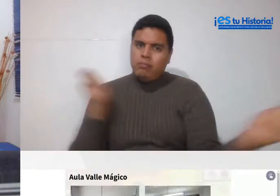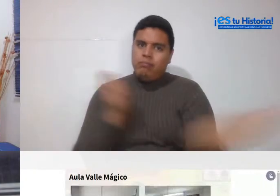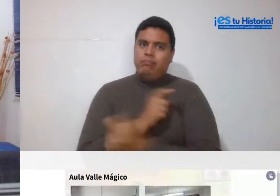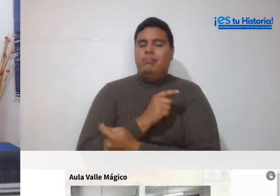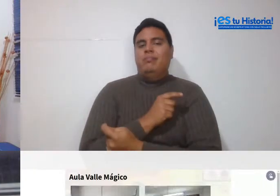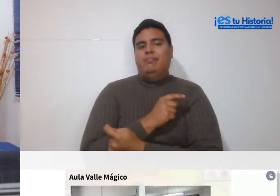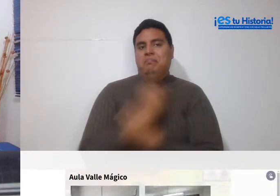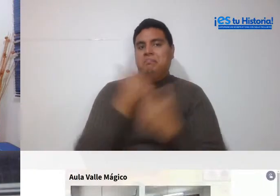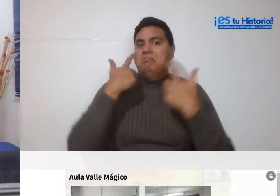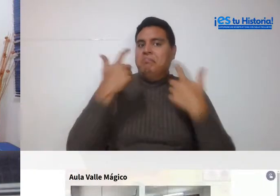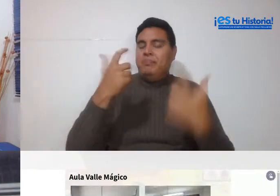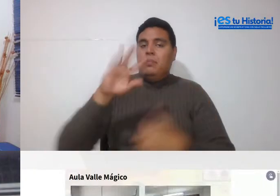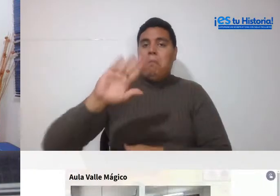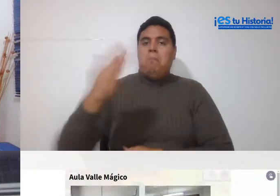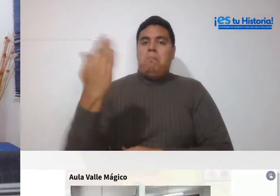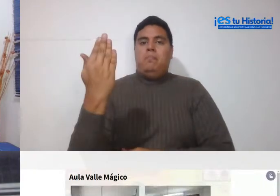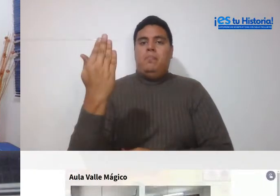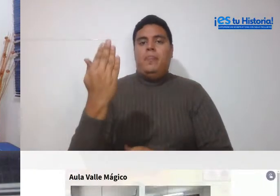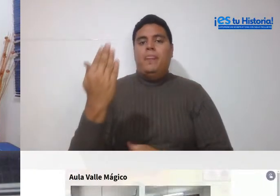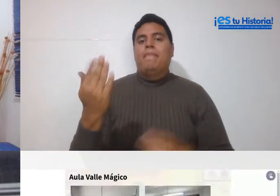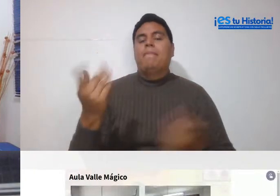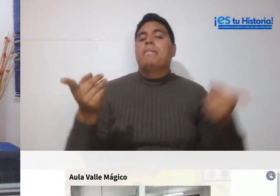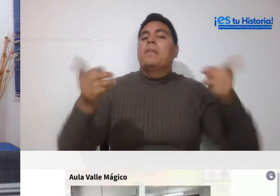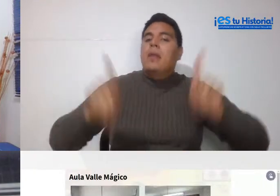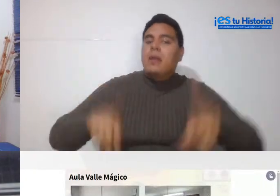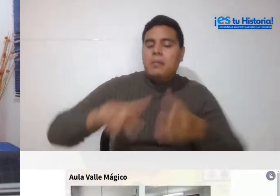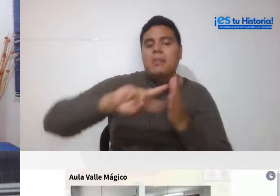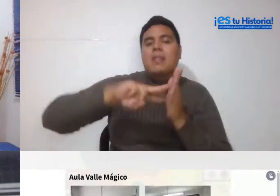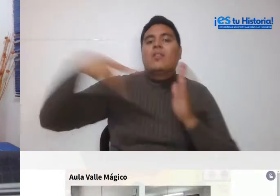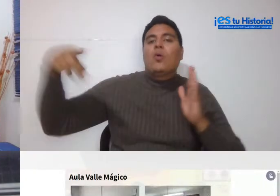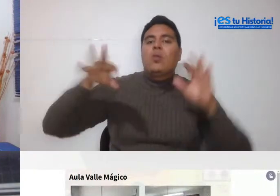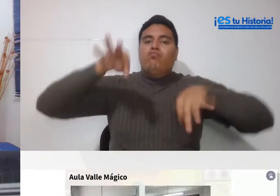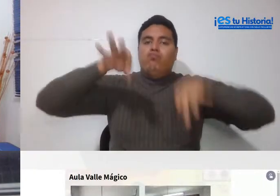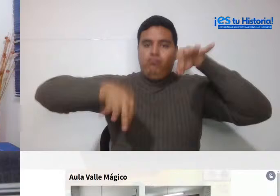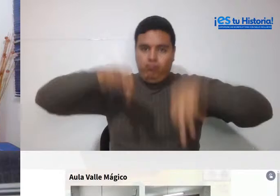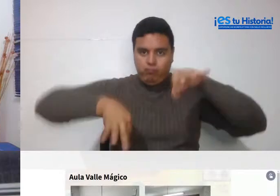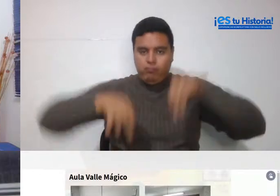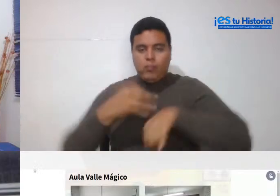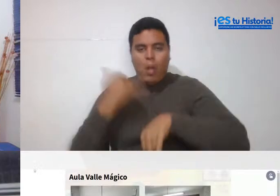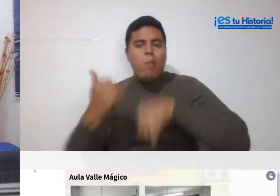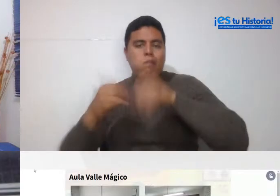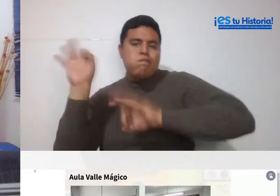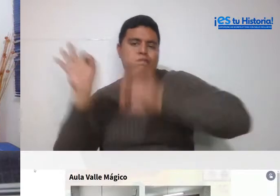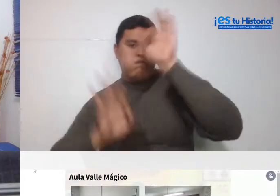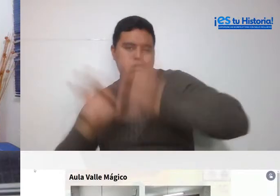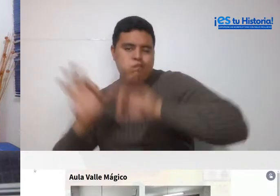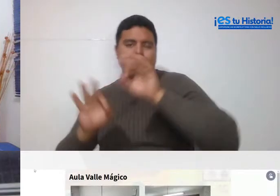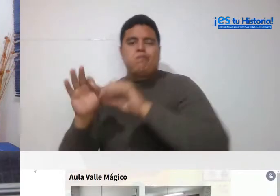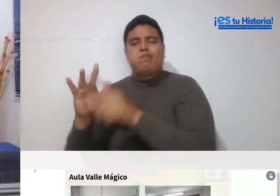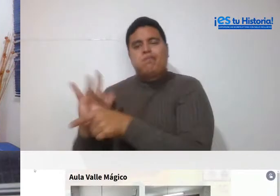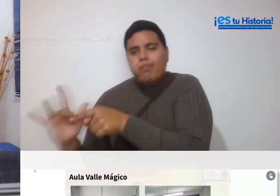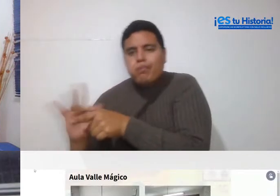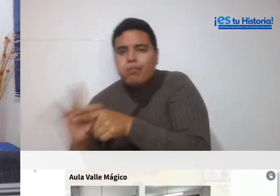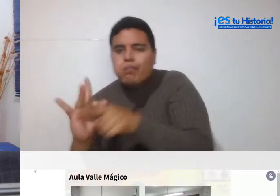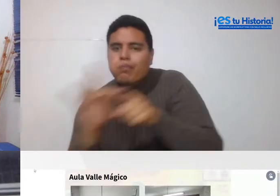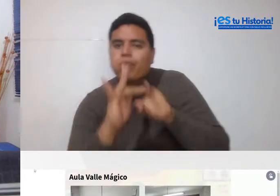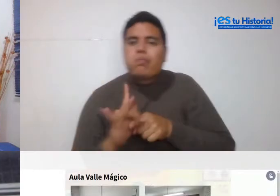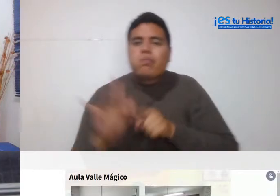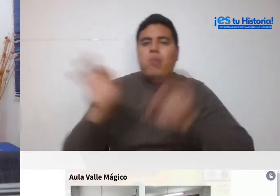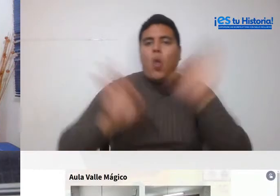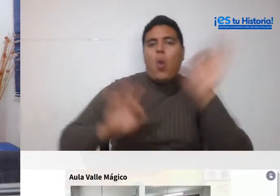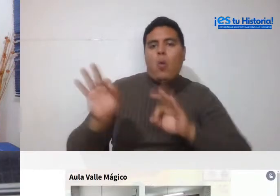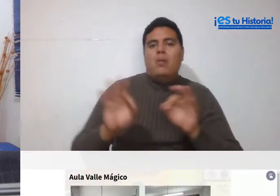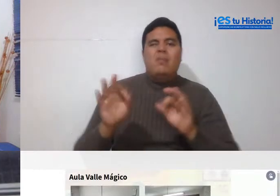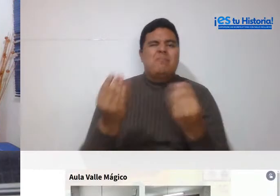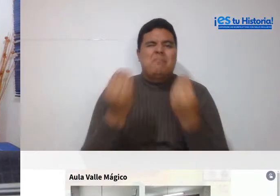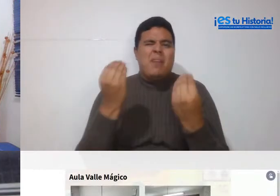Pues la parte eléctrica también se organizó para que se pudieran tener unos equipos allí. La idea es de que a